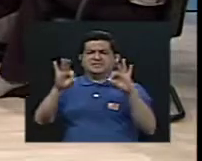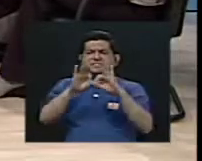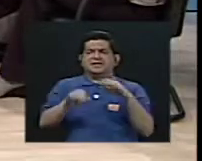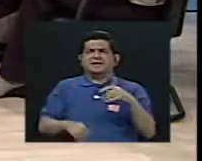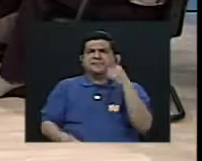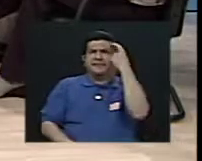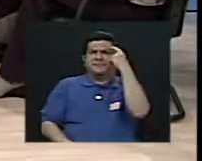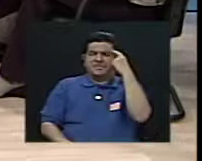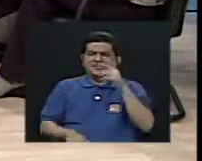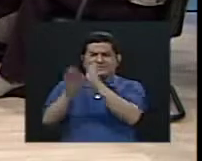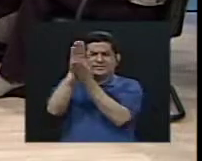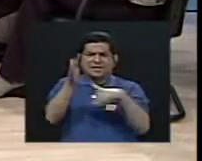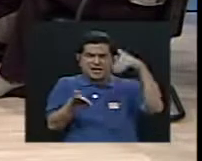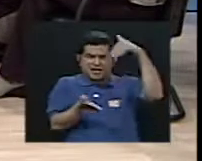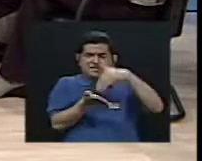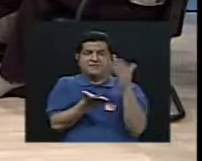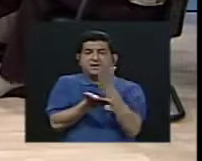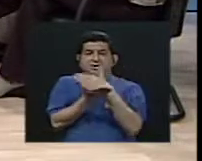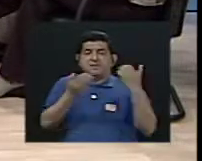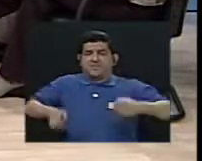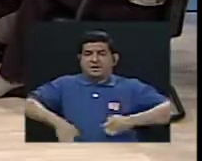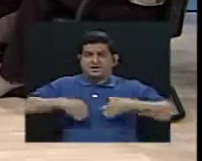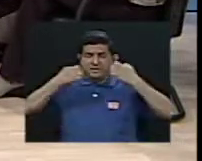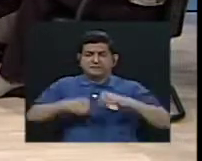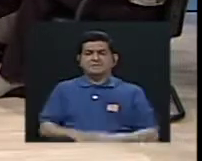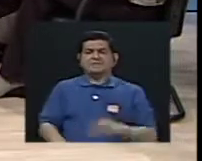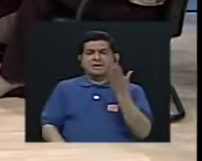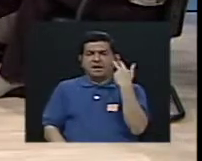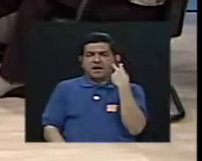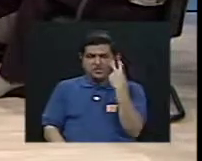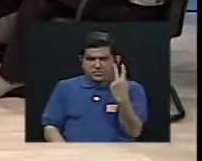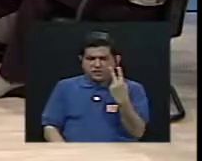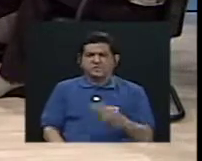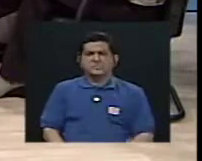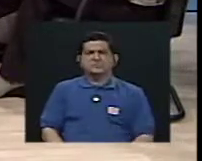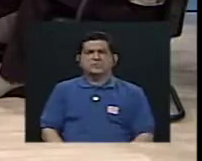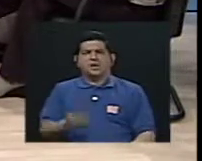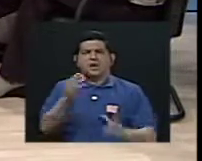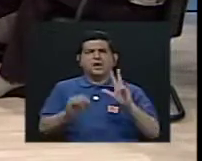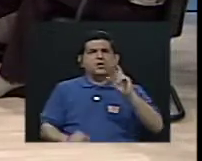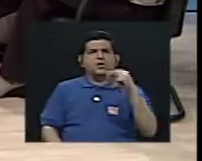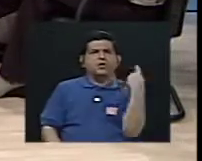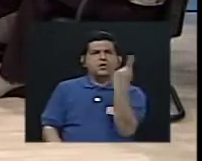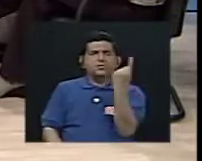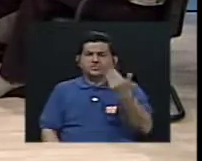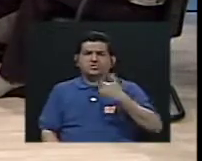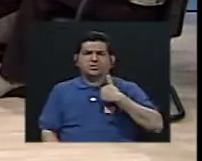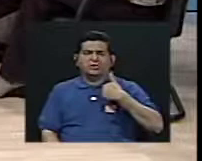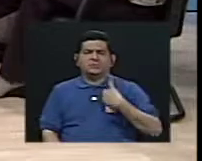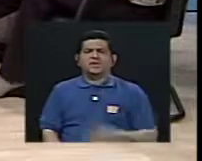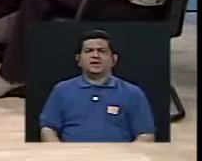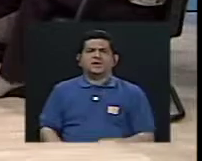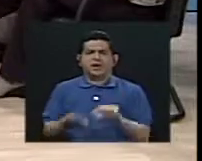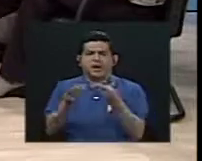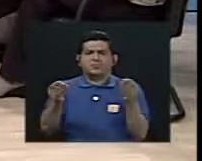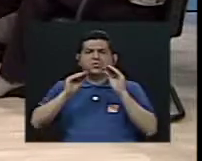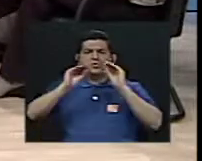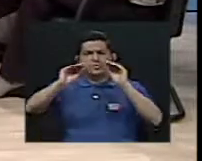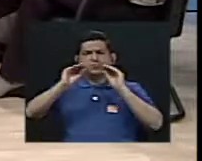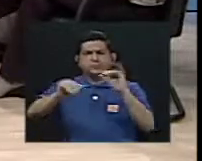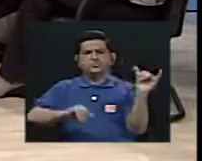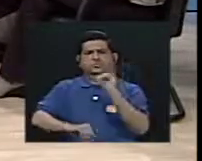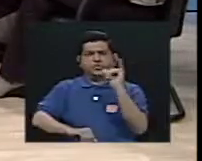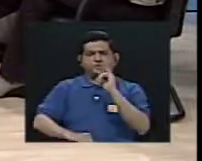central ha sido parte de la razón del por qué audiovisuales más, no solo ha tenido la producción didáctica, sino que ha estado